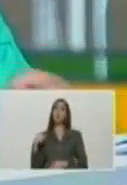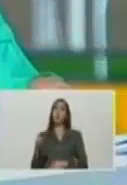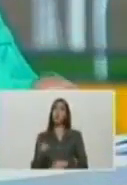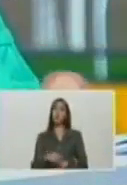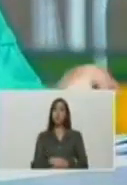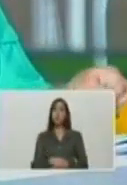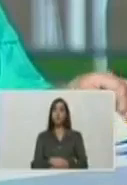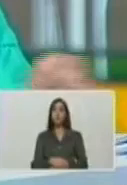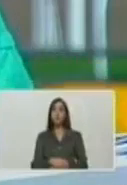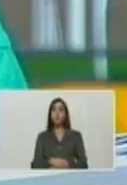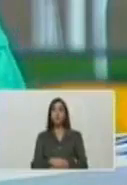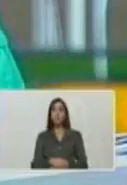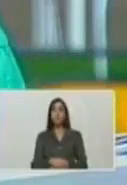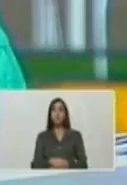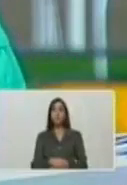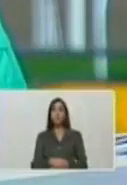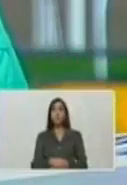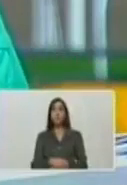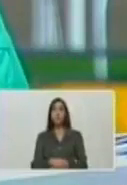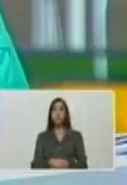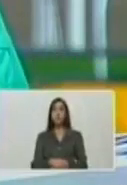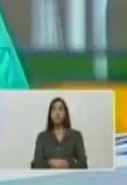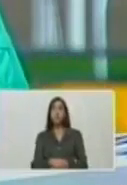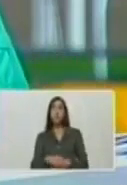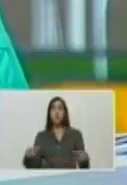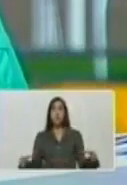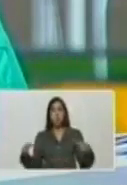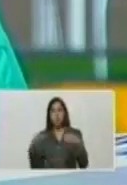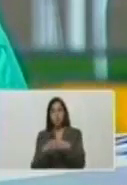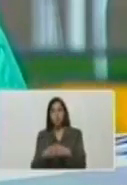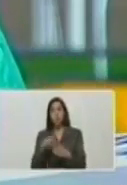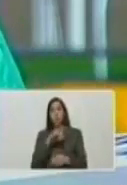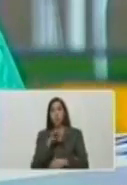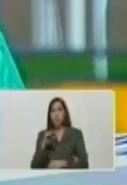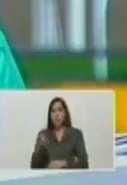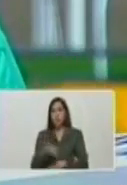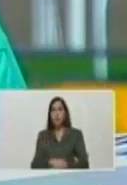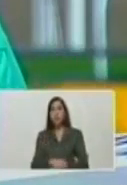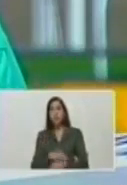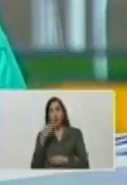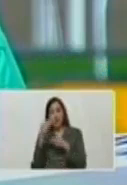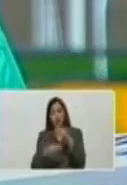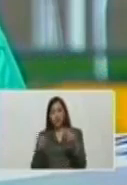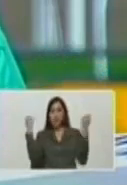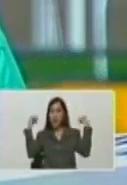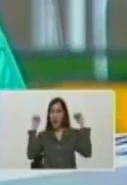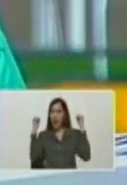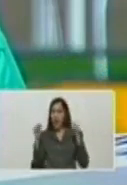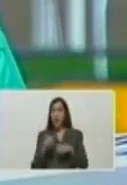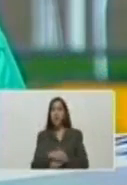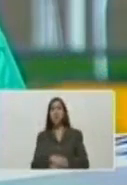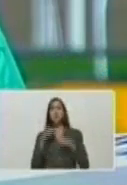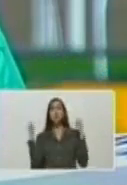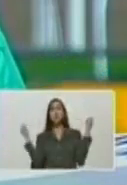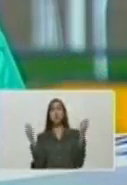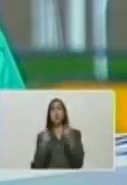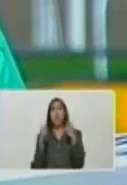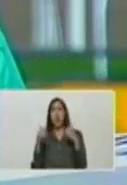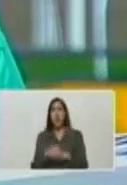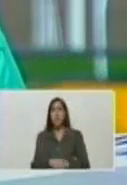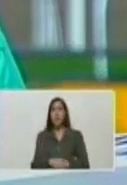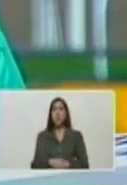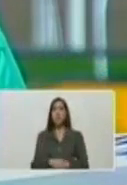activamos a la red de Oriente, en el ejercicio de campaña, en un ejercicio